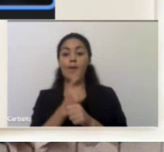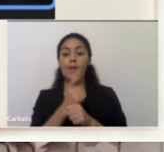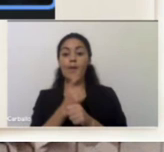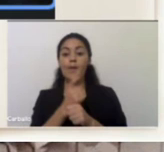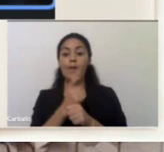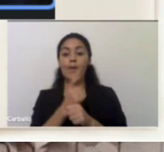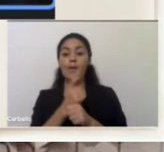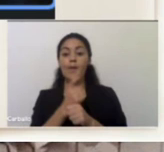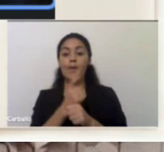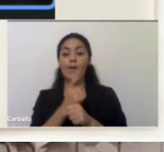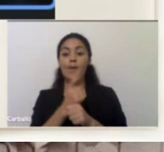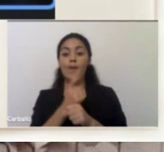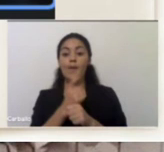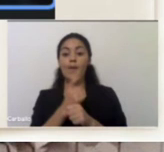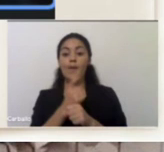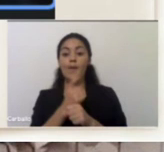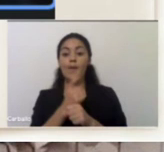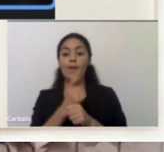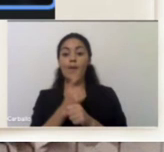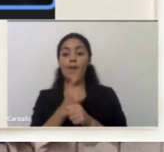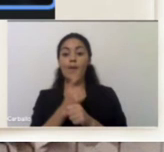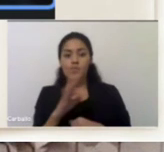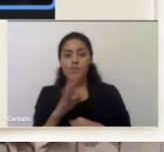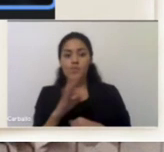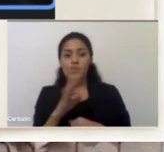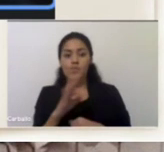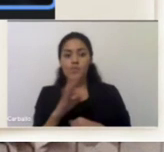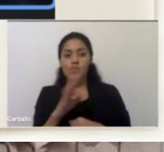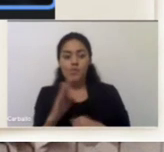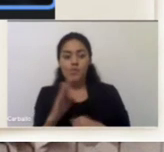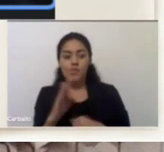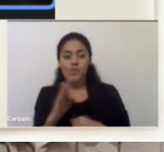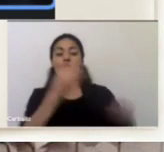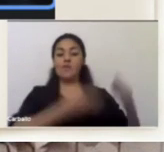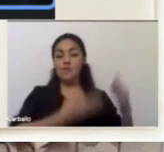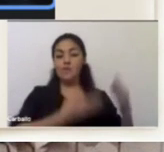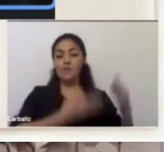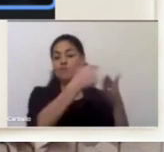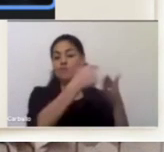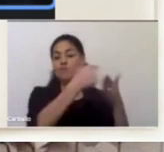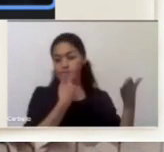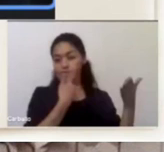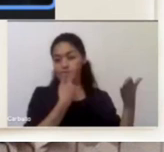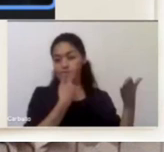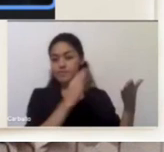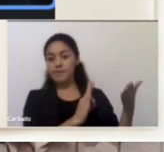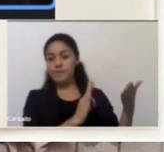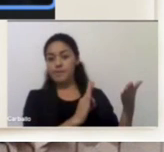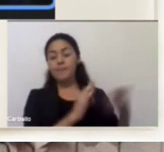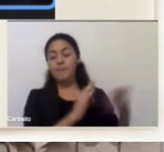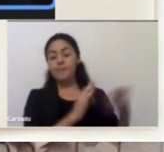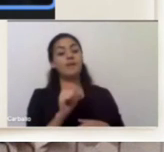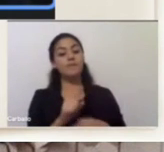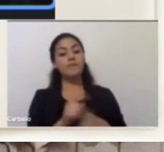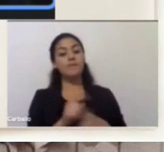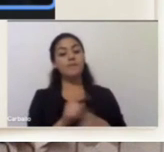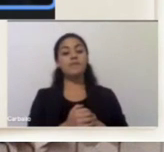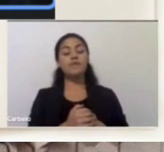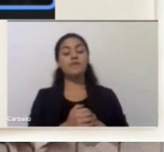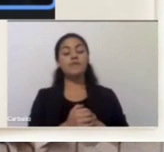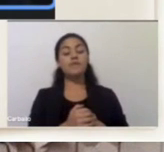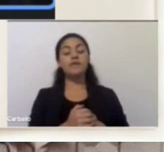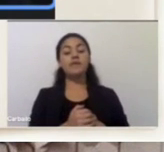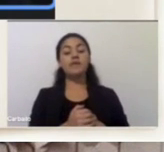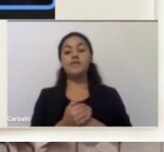refrenda esta condición de ser uno de los tribunales menos revocados en el país. El Tribunal Estatal Electoral